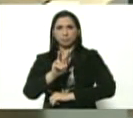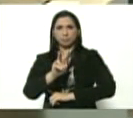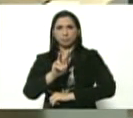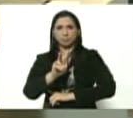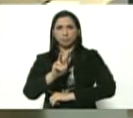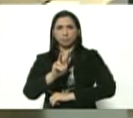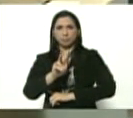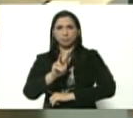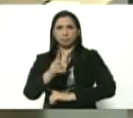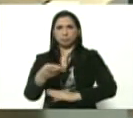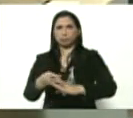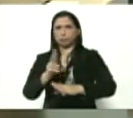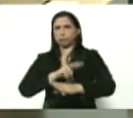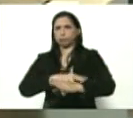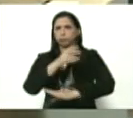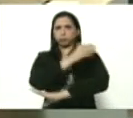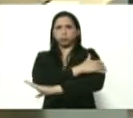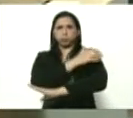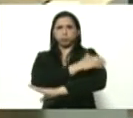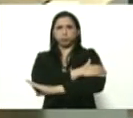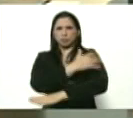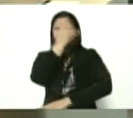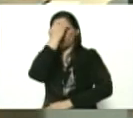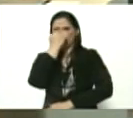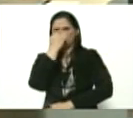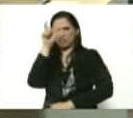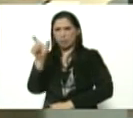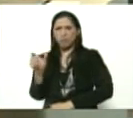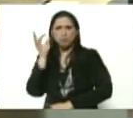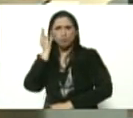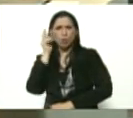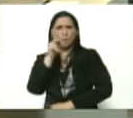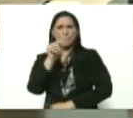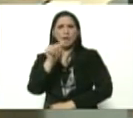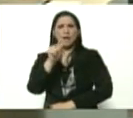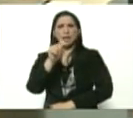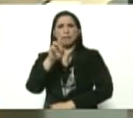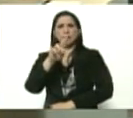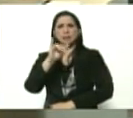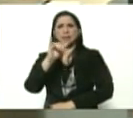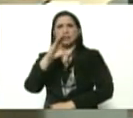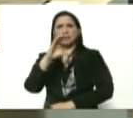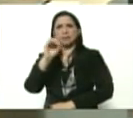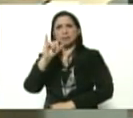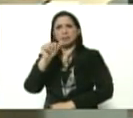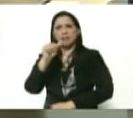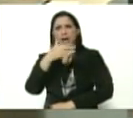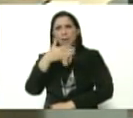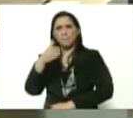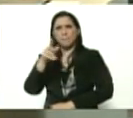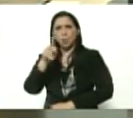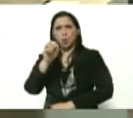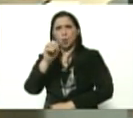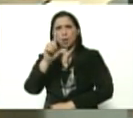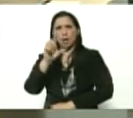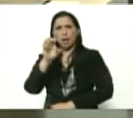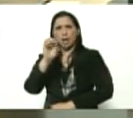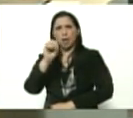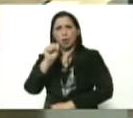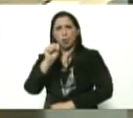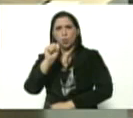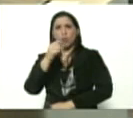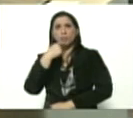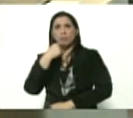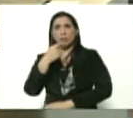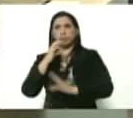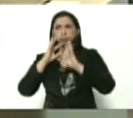extremista también de derecha, terrorista, de nombre Patricia Poleo, lo declaró